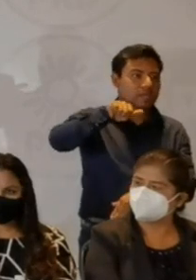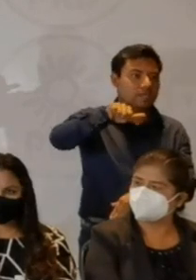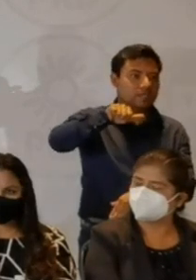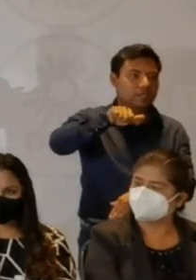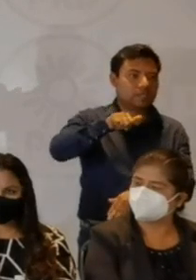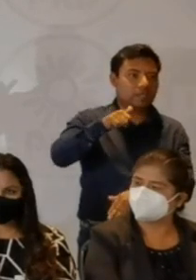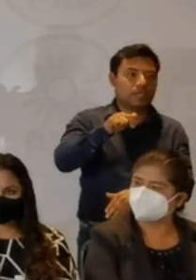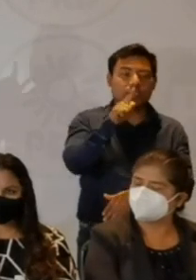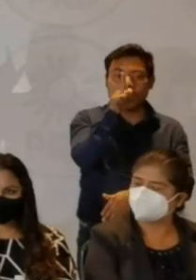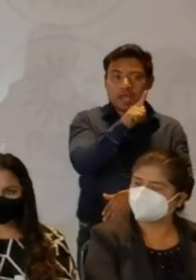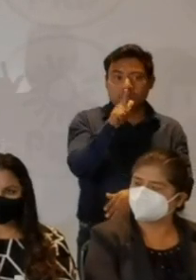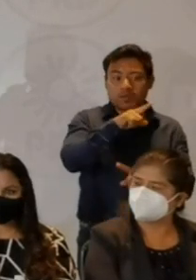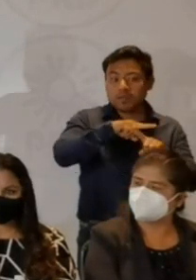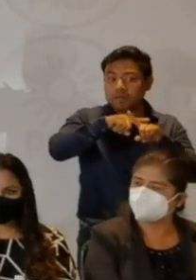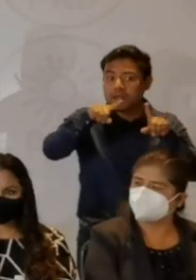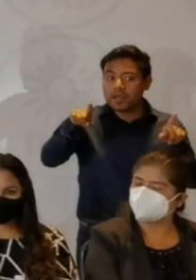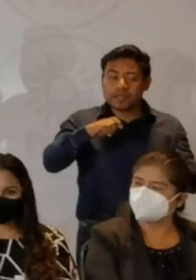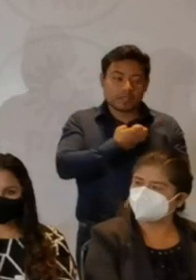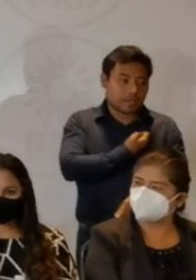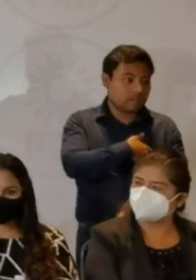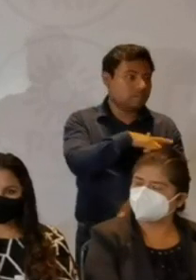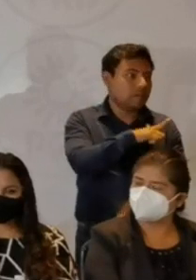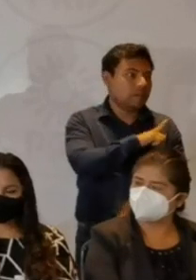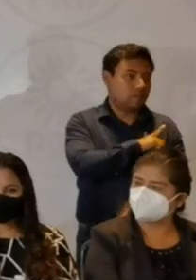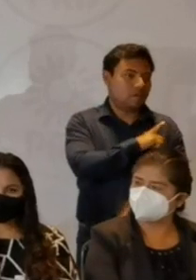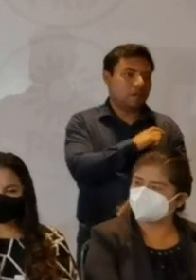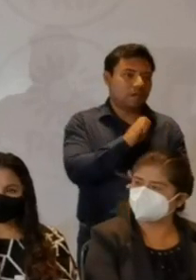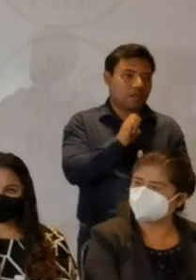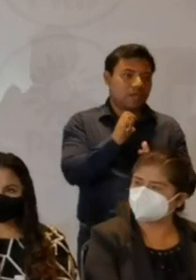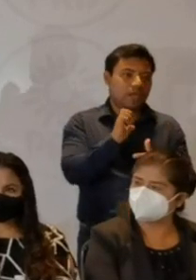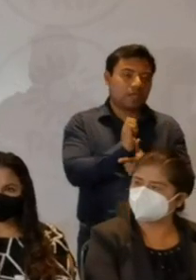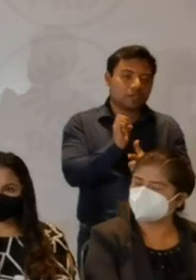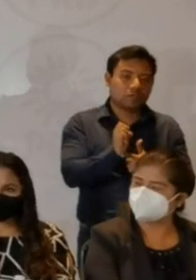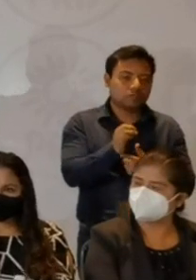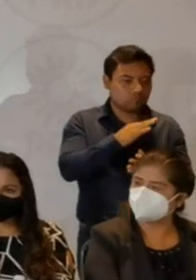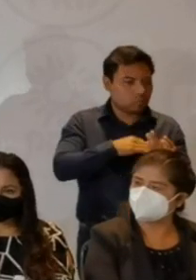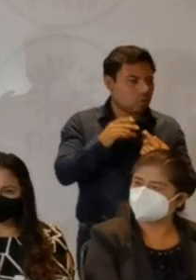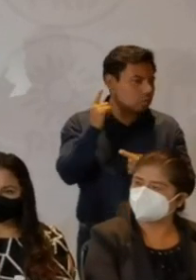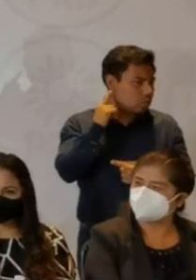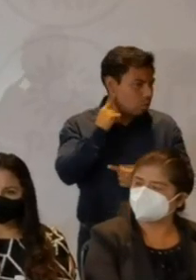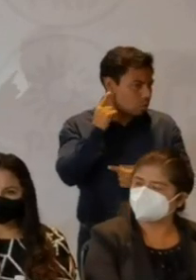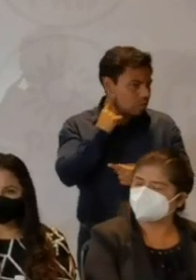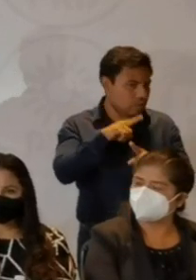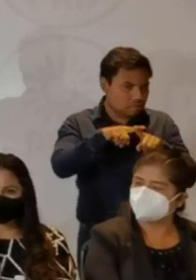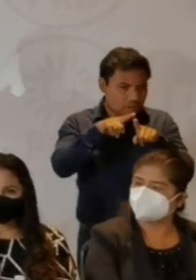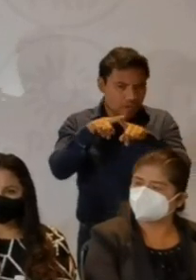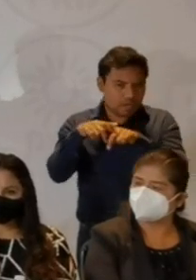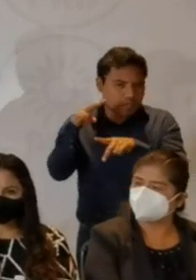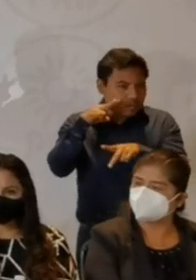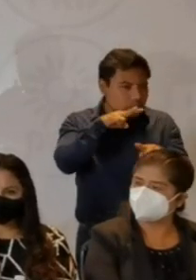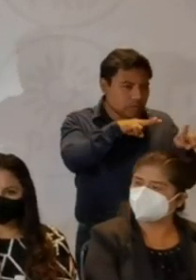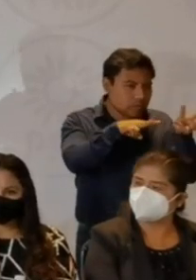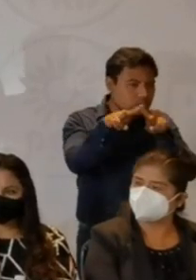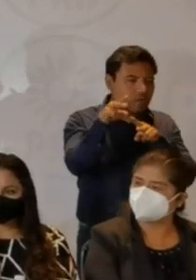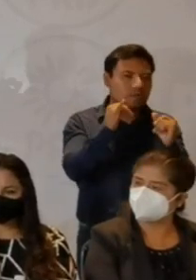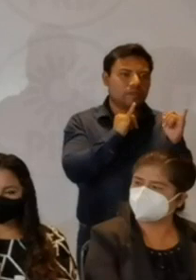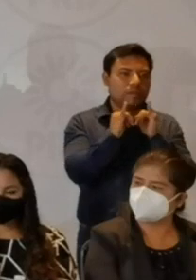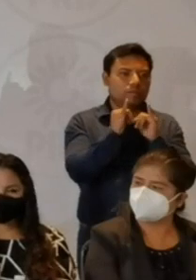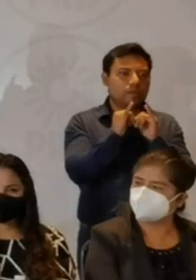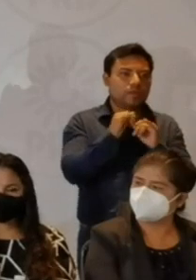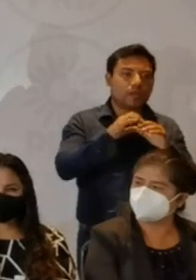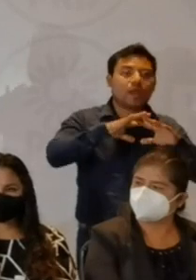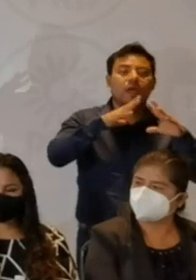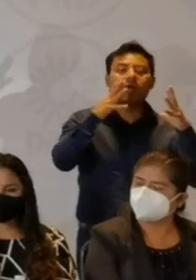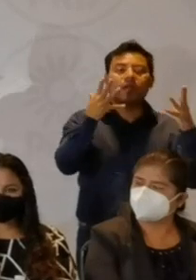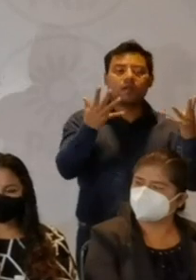al español, por lo tanto, cada uno de estos sonidos tiene una manera y una visión diferente de interpretar al mundo.